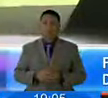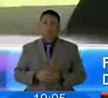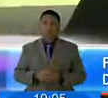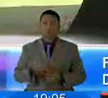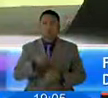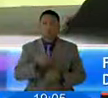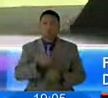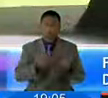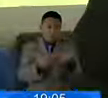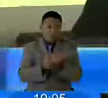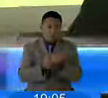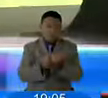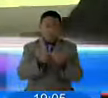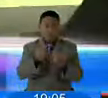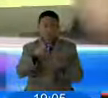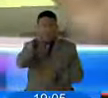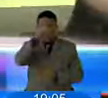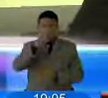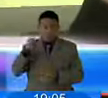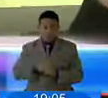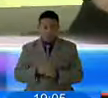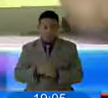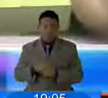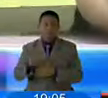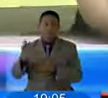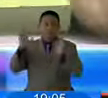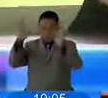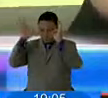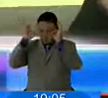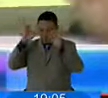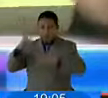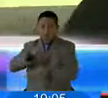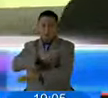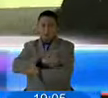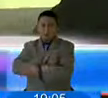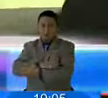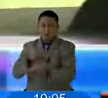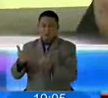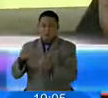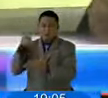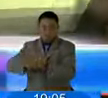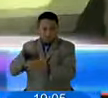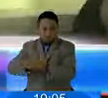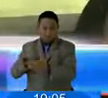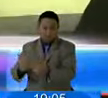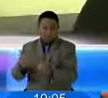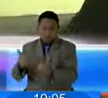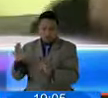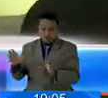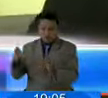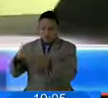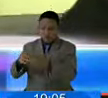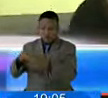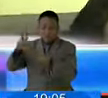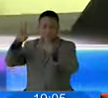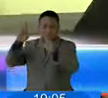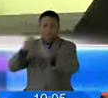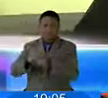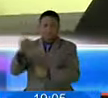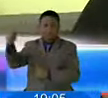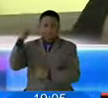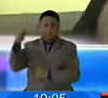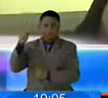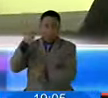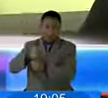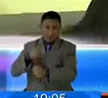Correa y que si Lasso acoge una plataforma de lucha que está considerada como es el tema de los derechos